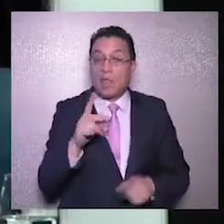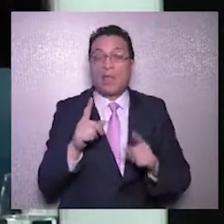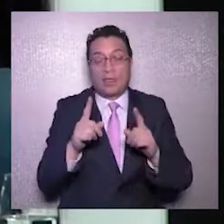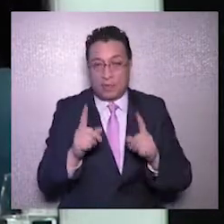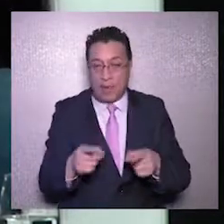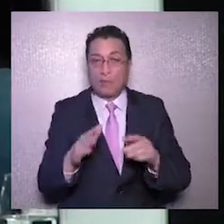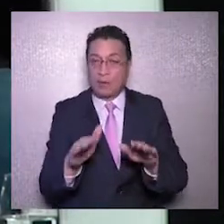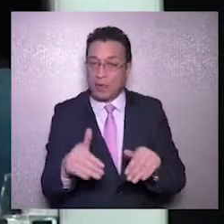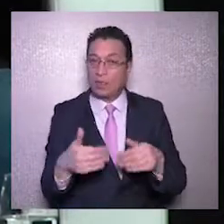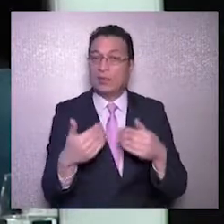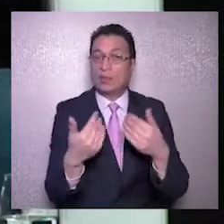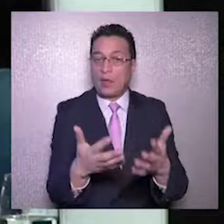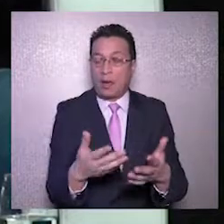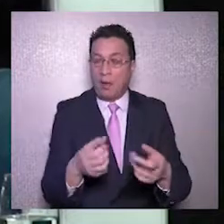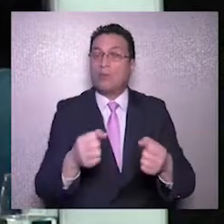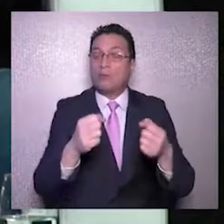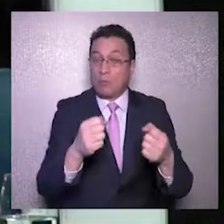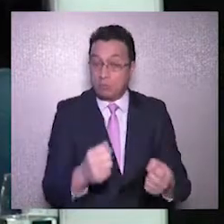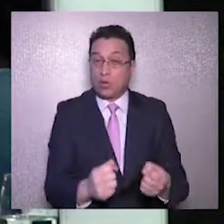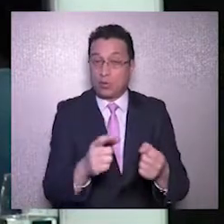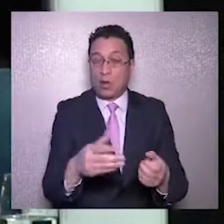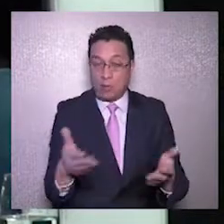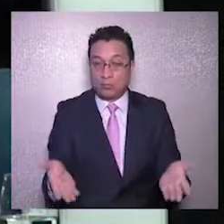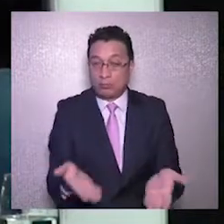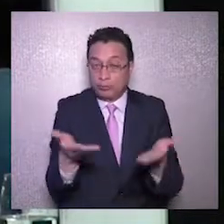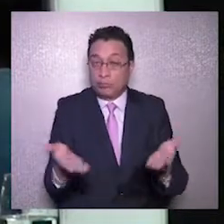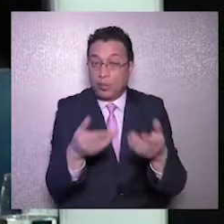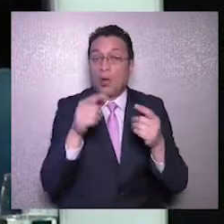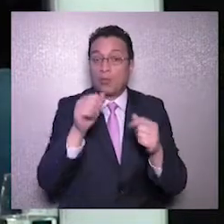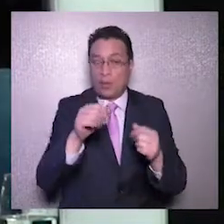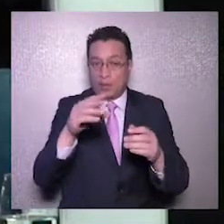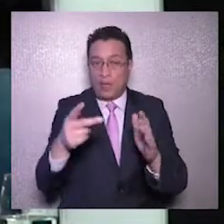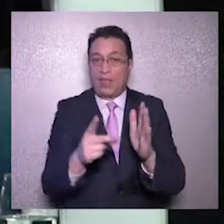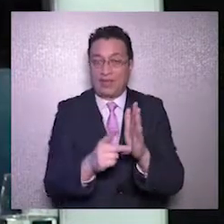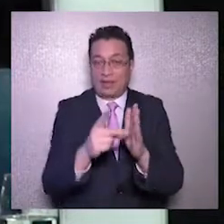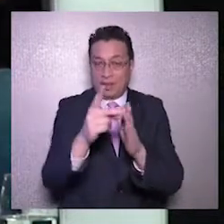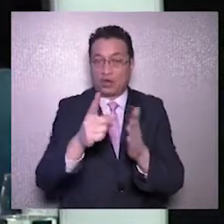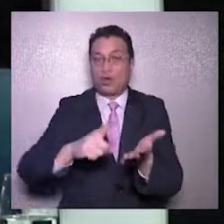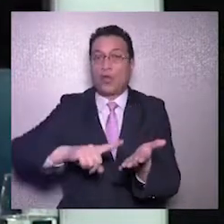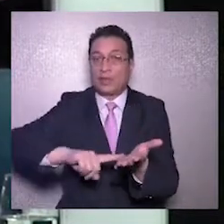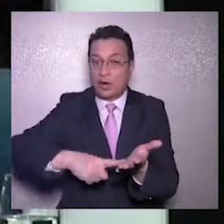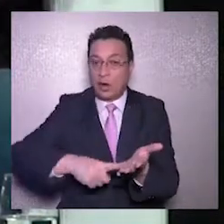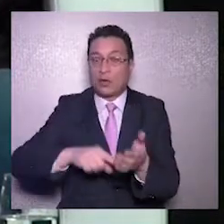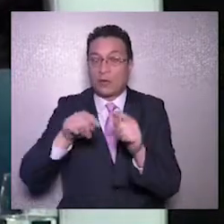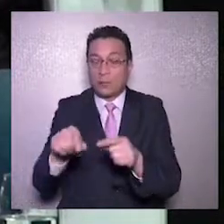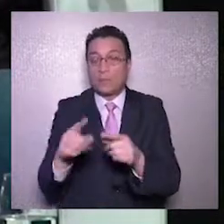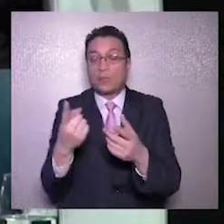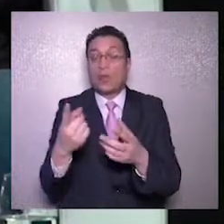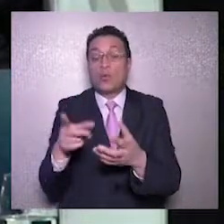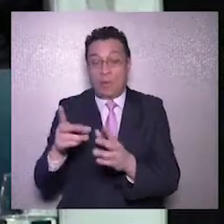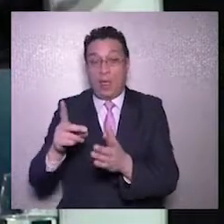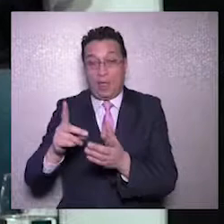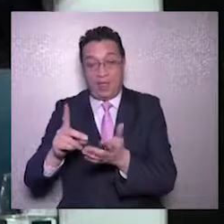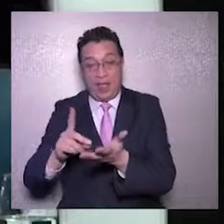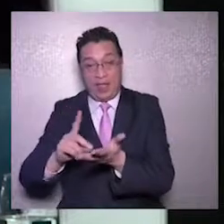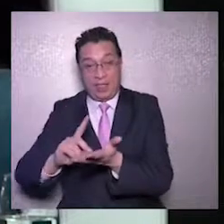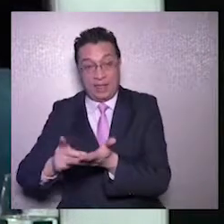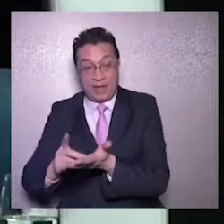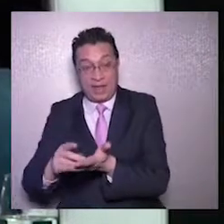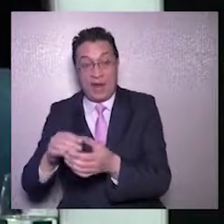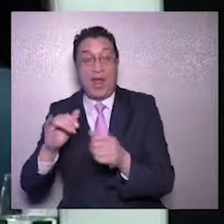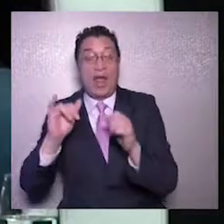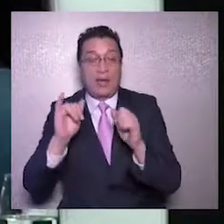generar la capacidad productiva para instalar desarrollo tecnológico, tanto en términos digitales como en